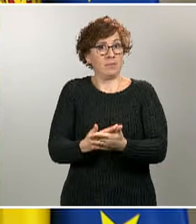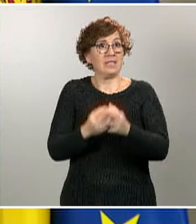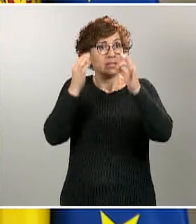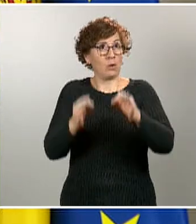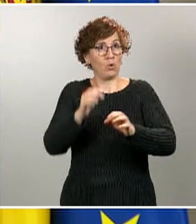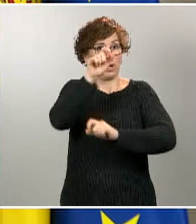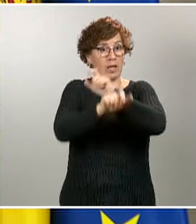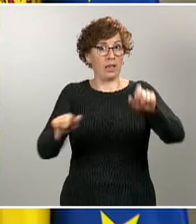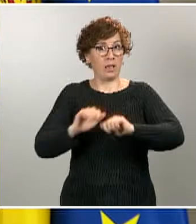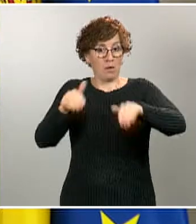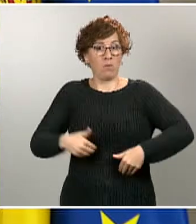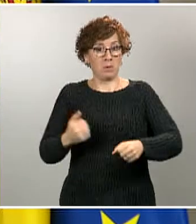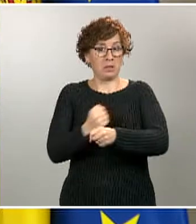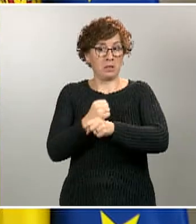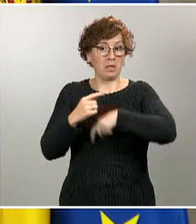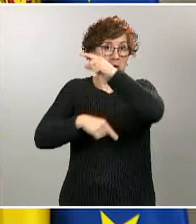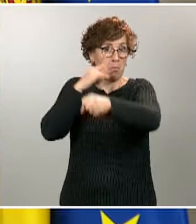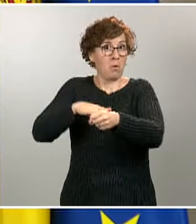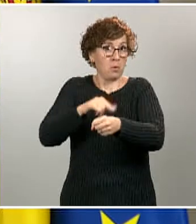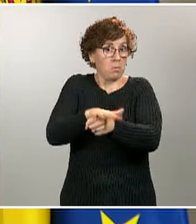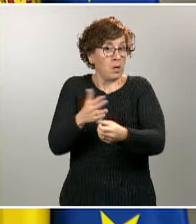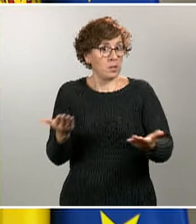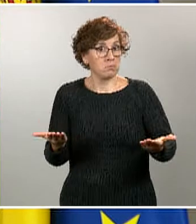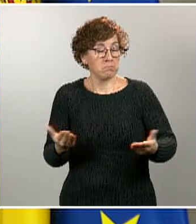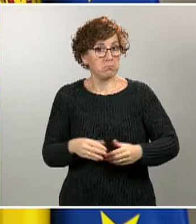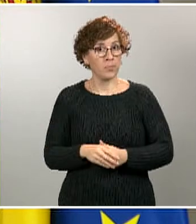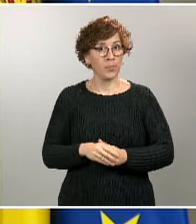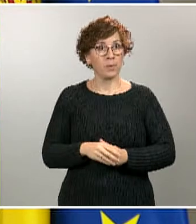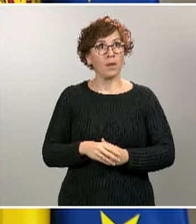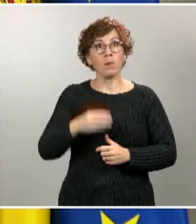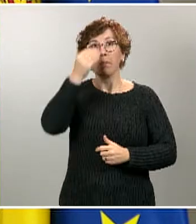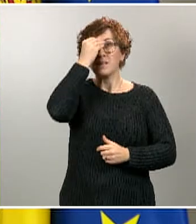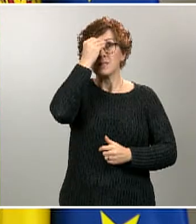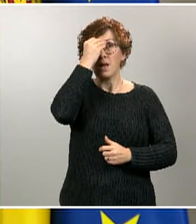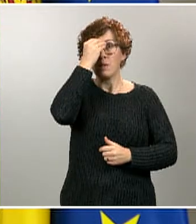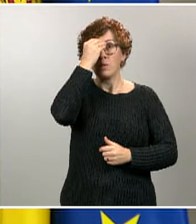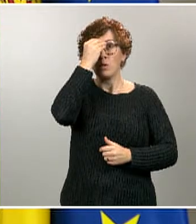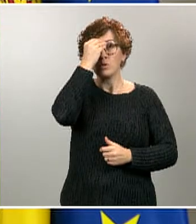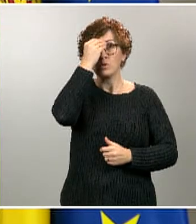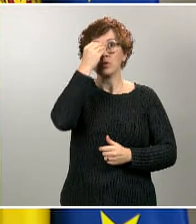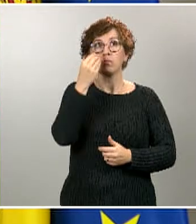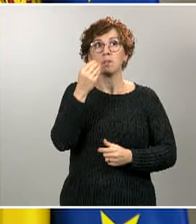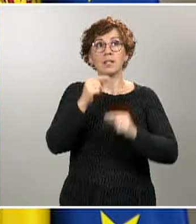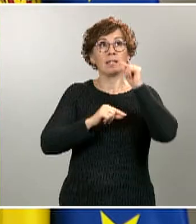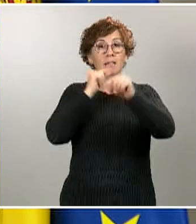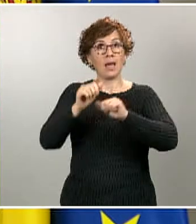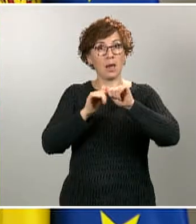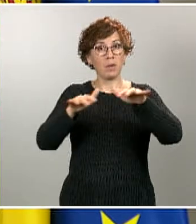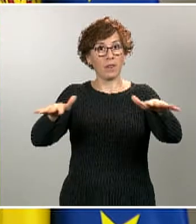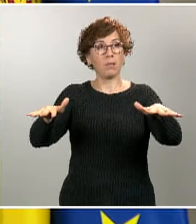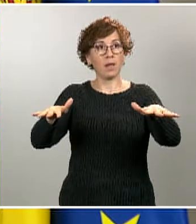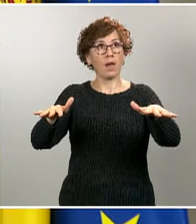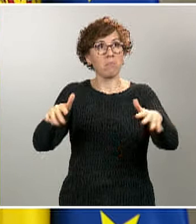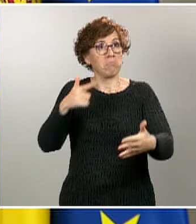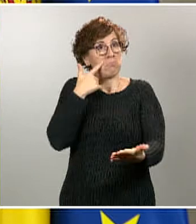a partir del lunes o del martes, y pensamos que también garantizan que la epidemia seguirá teniendo una fase de descenso de